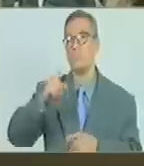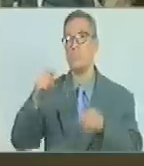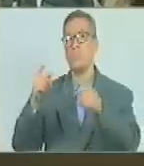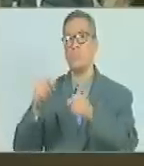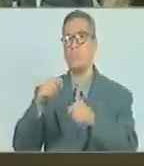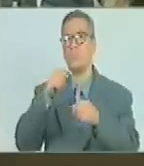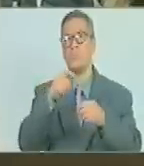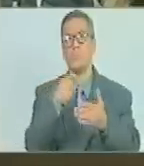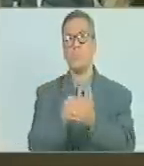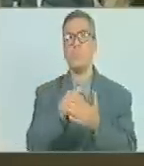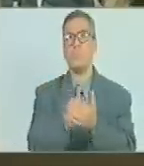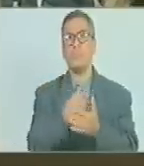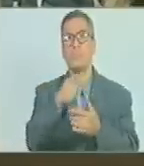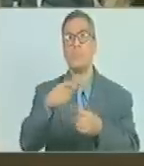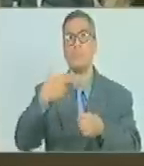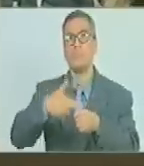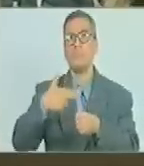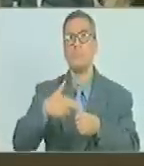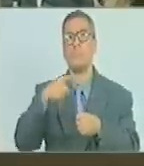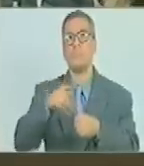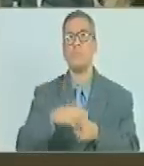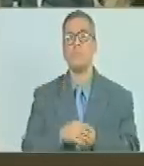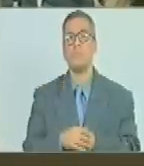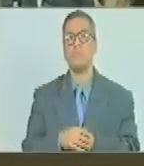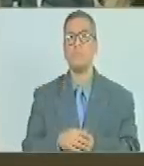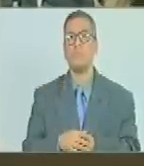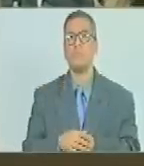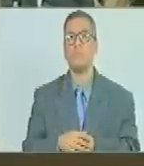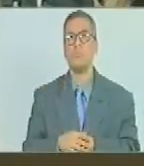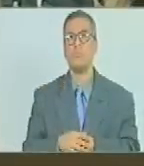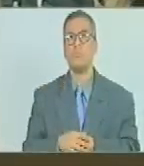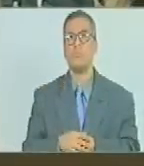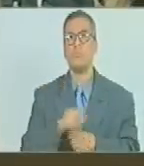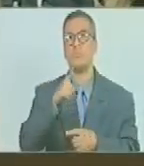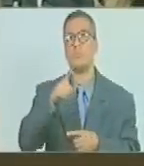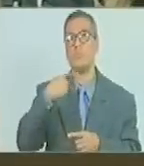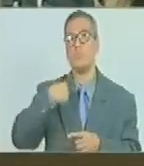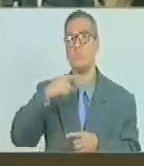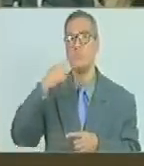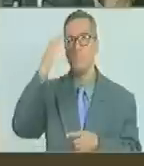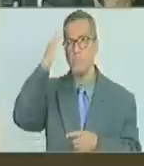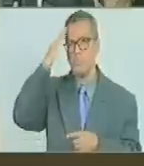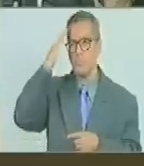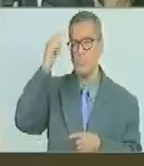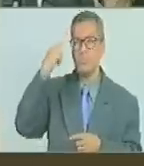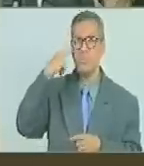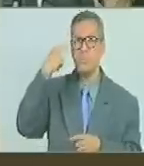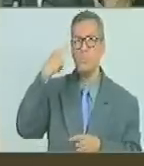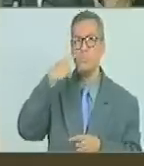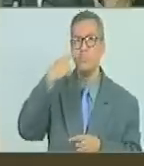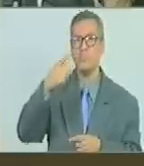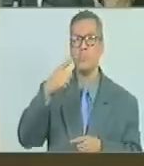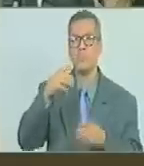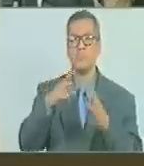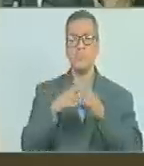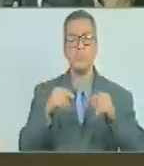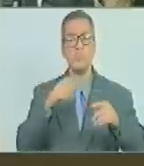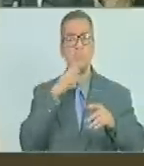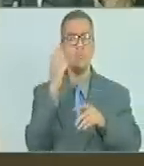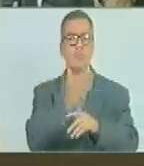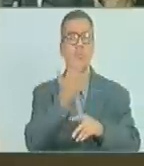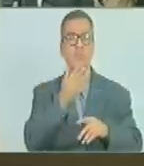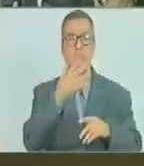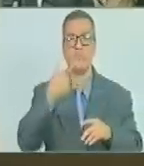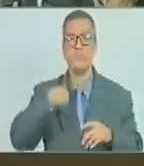van a pagar con el petróleo. Ahora es que se van a dar cuenta que la agresión a